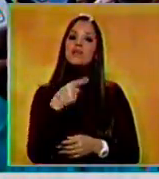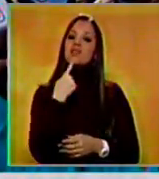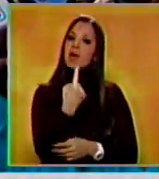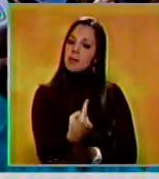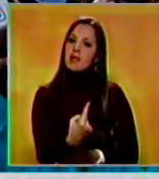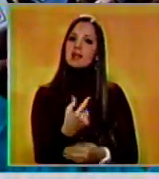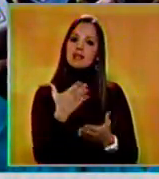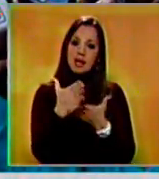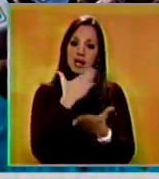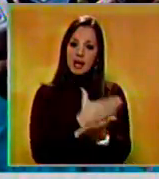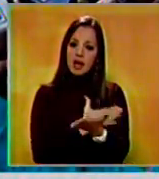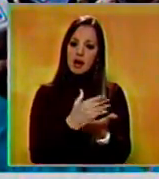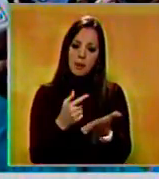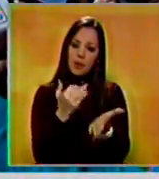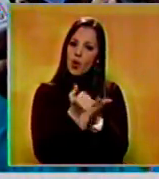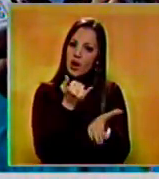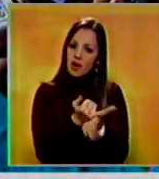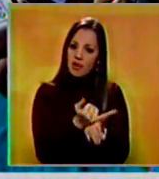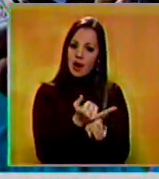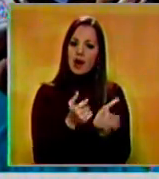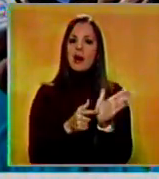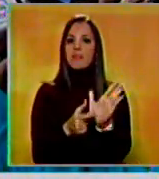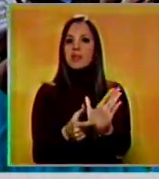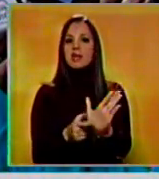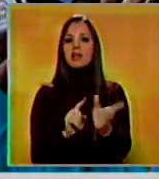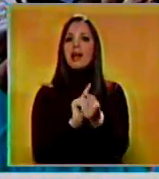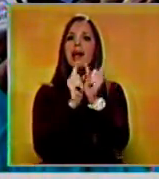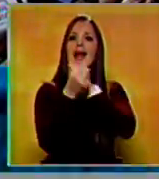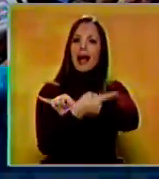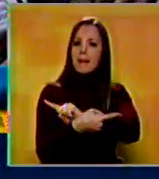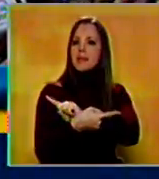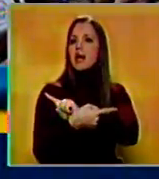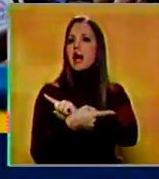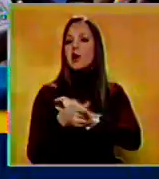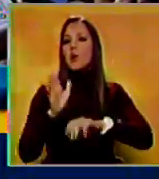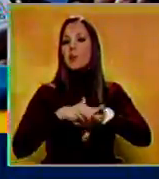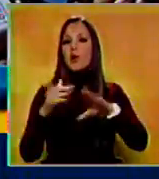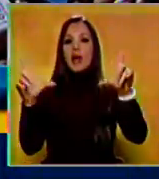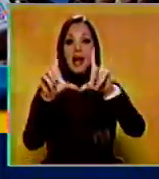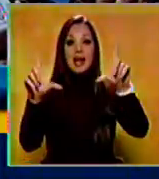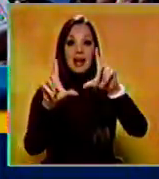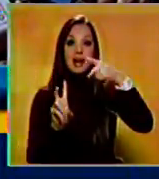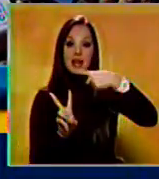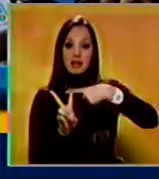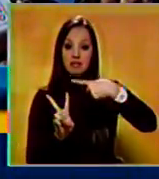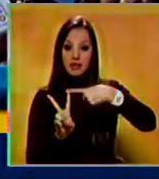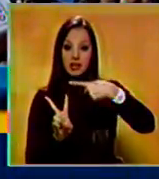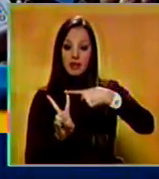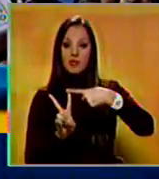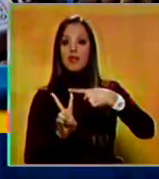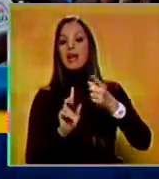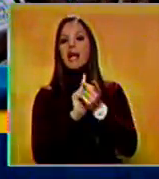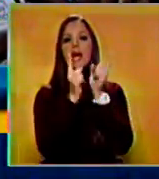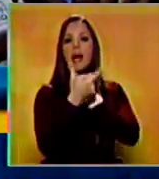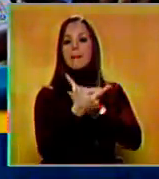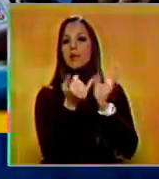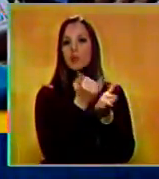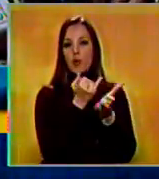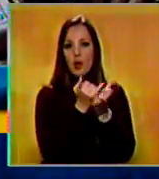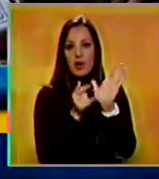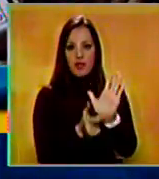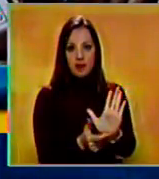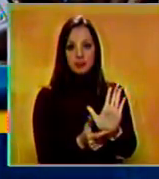alcalde por haber sido publicadas a través del canal del Estado. Hemos notado con insistencia que el canal de televisión del